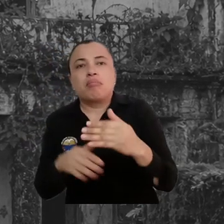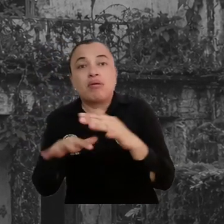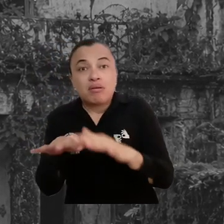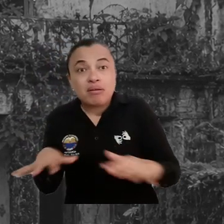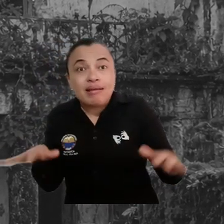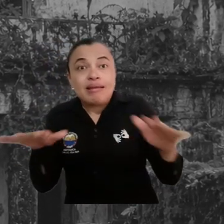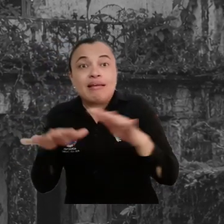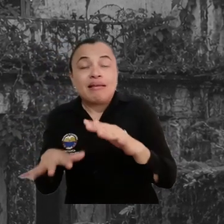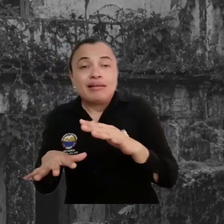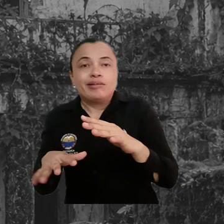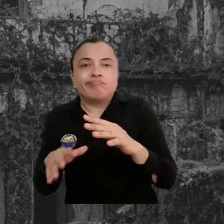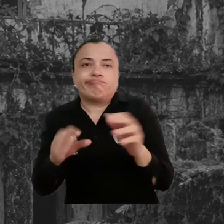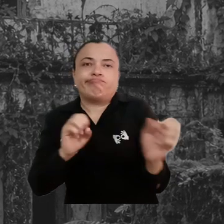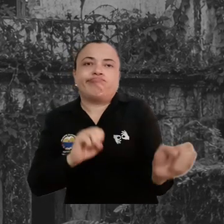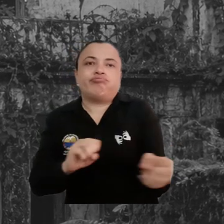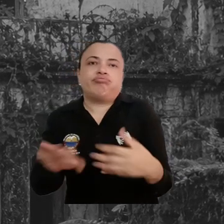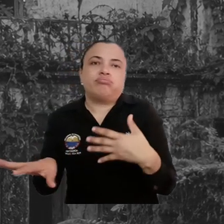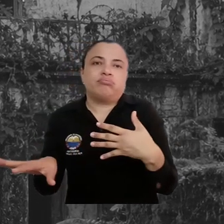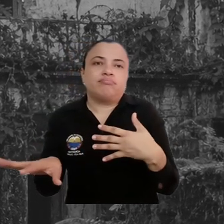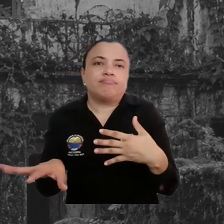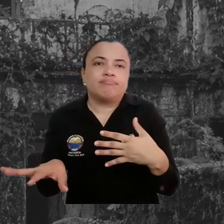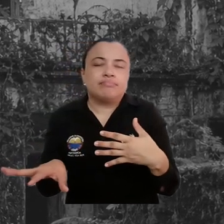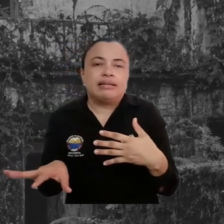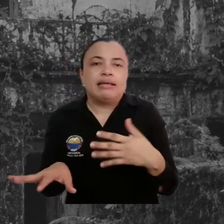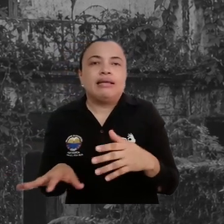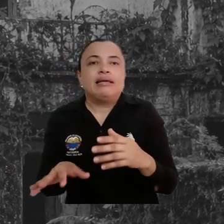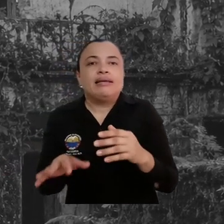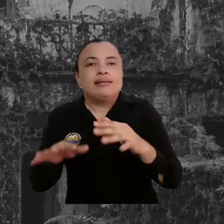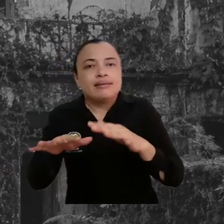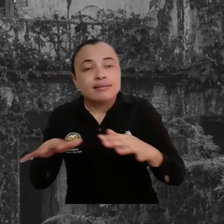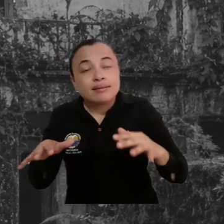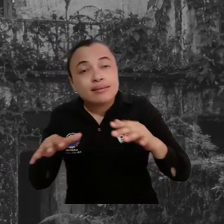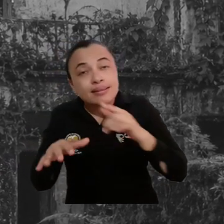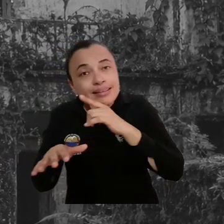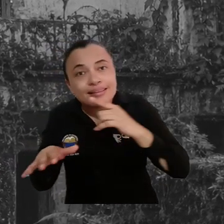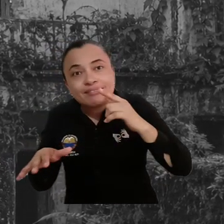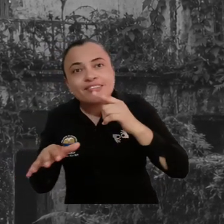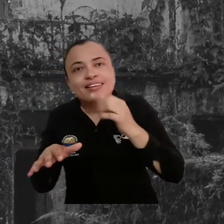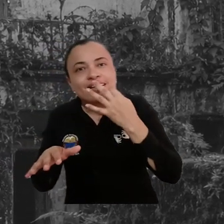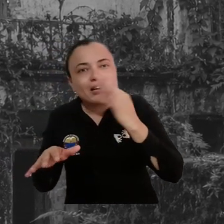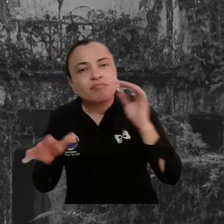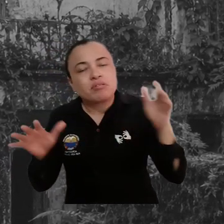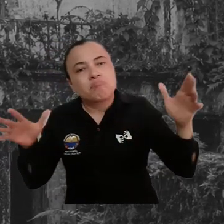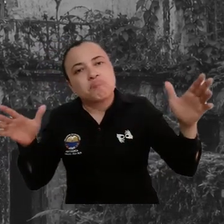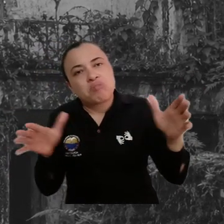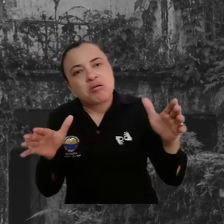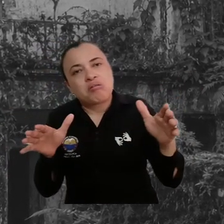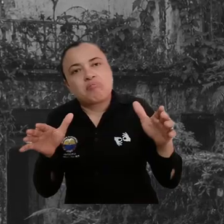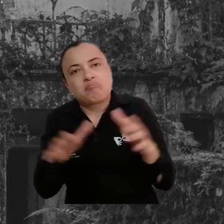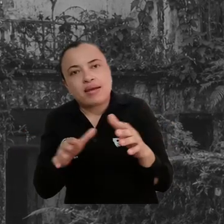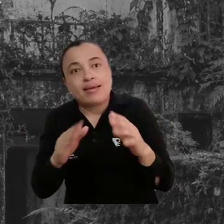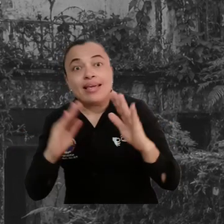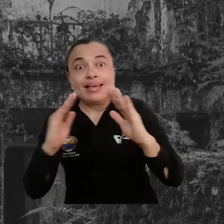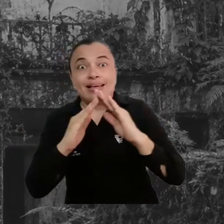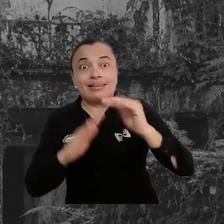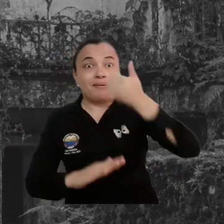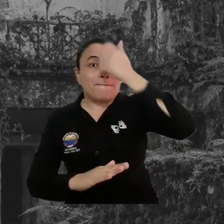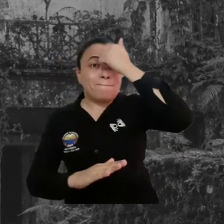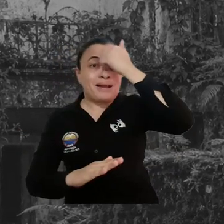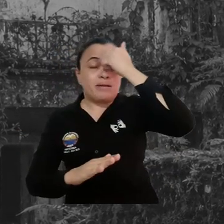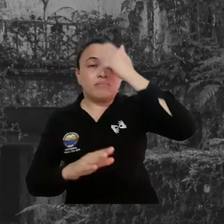estas propiedades quedaron abandonadas. Los cafetales se redujeron, las casas principales se